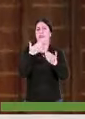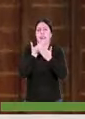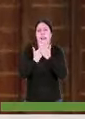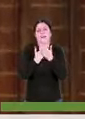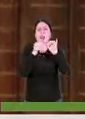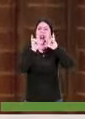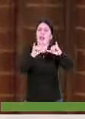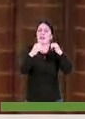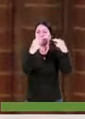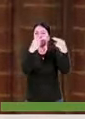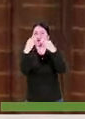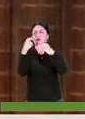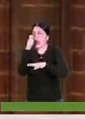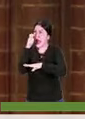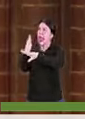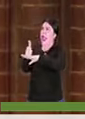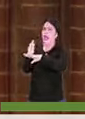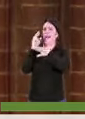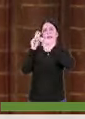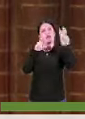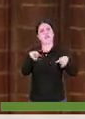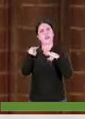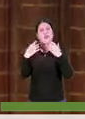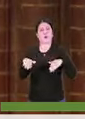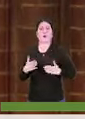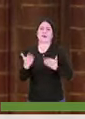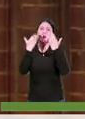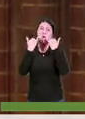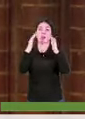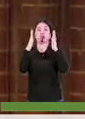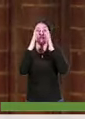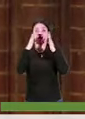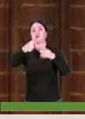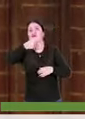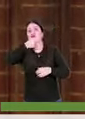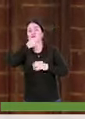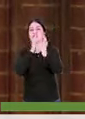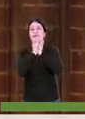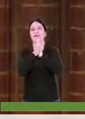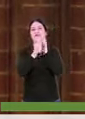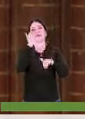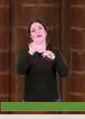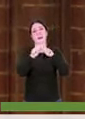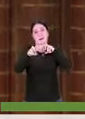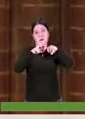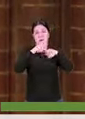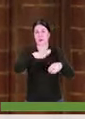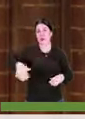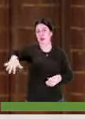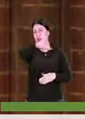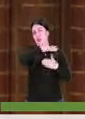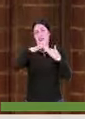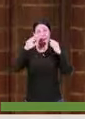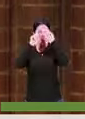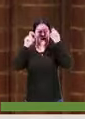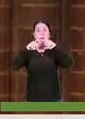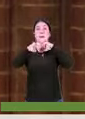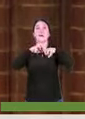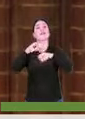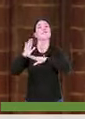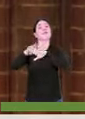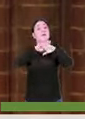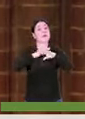permanecer, por hacer veeduría ciudadana y por estar tan pendientes de las noticias de la Secretaría de Movilidad, de todo el sector movilidad. Recuerden